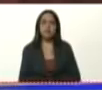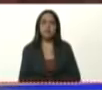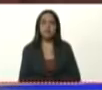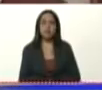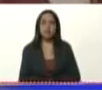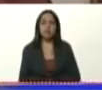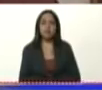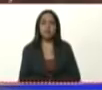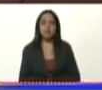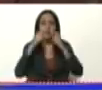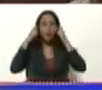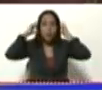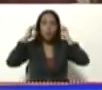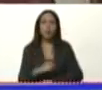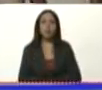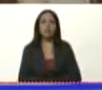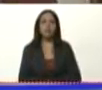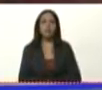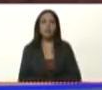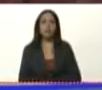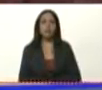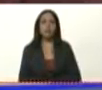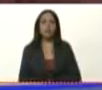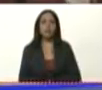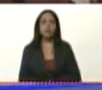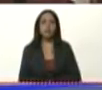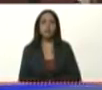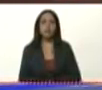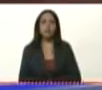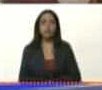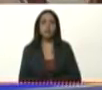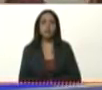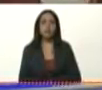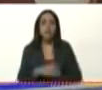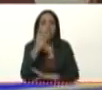38 de las garantías de esta Constitución.